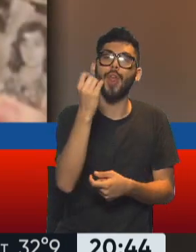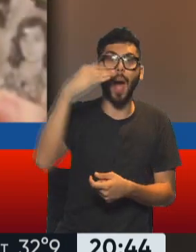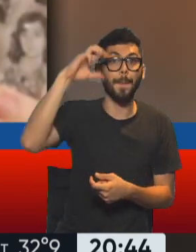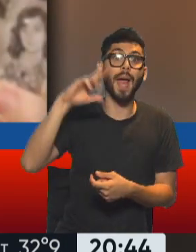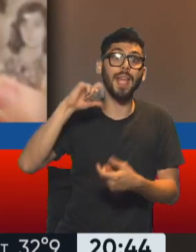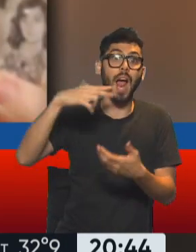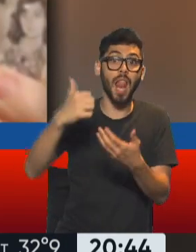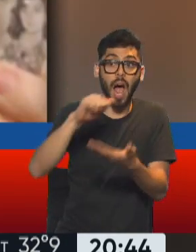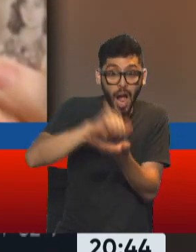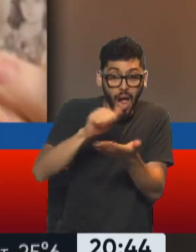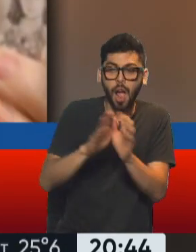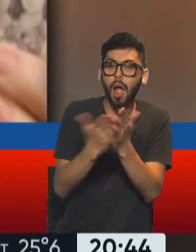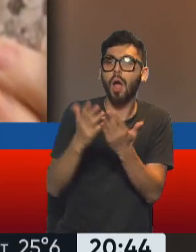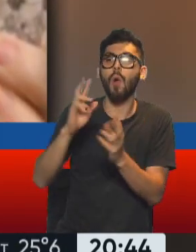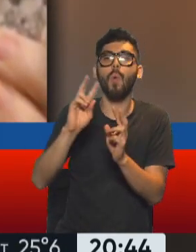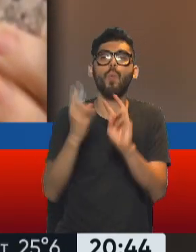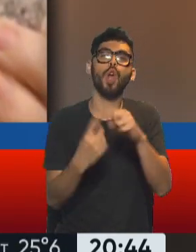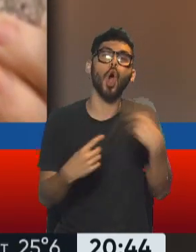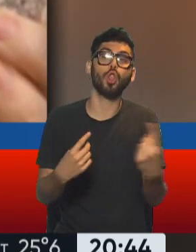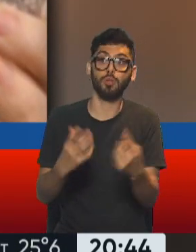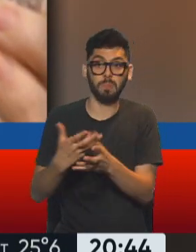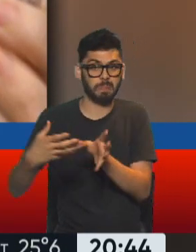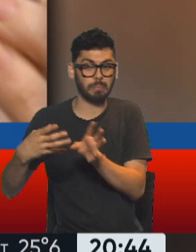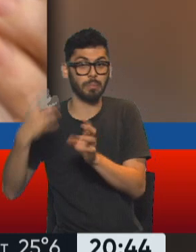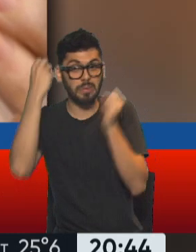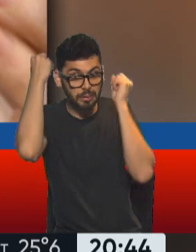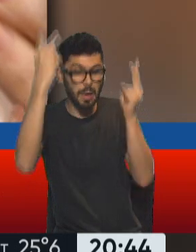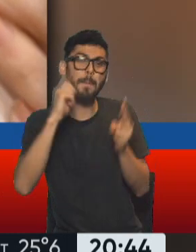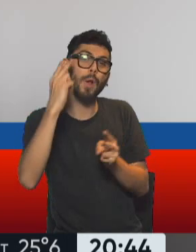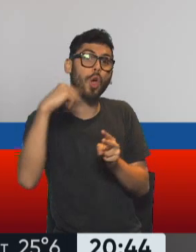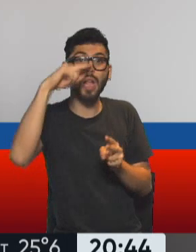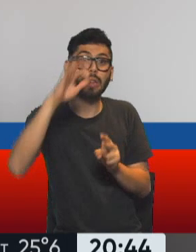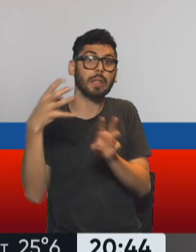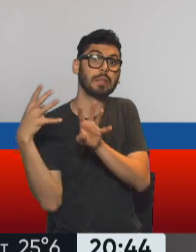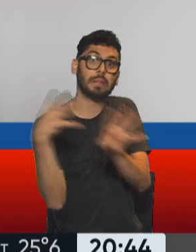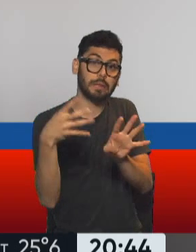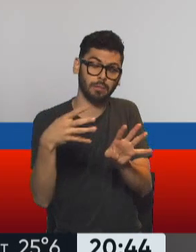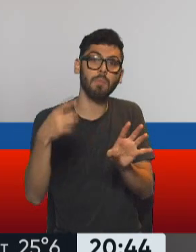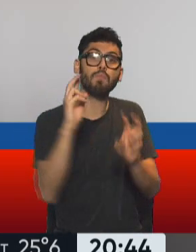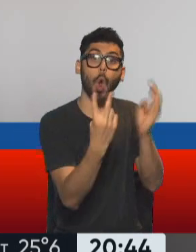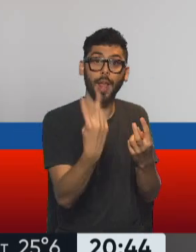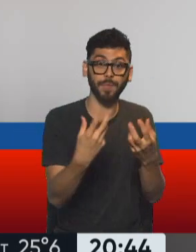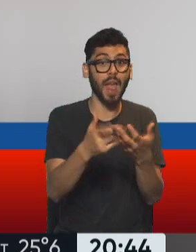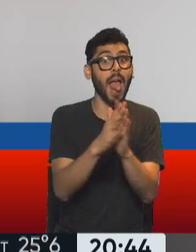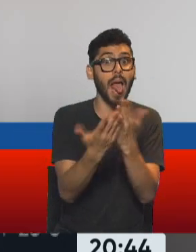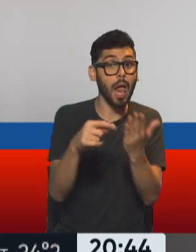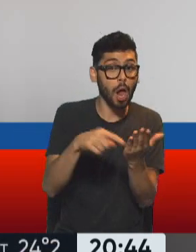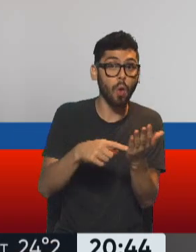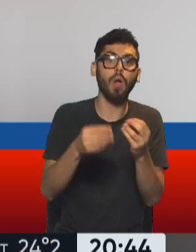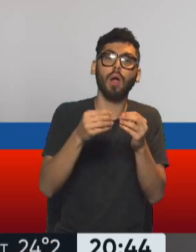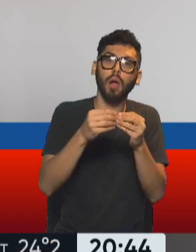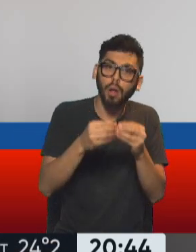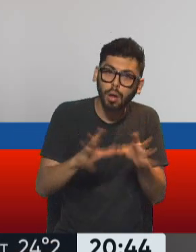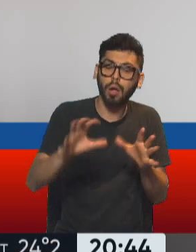las víctimas civiles del terrorismo guerrillero de los 70 el libro se convirtió en uno de los que empezaron a